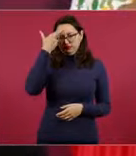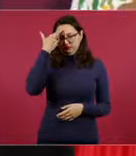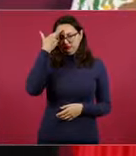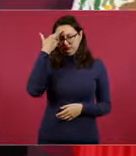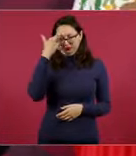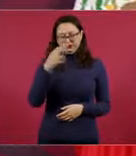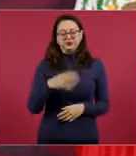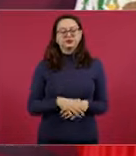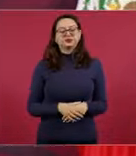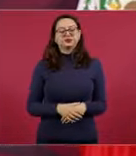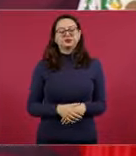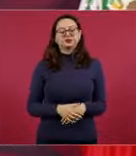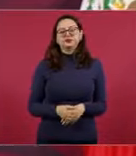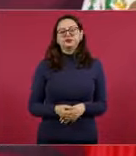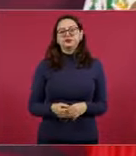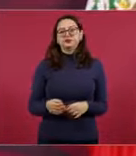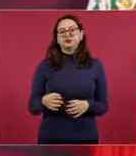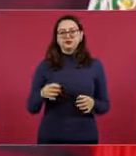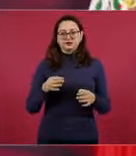Hay tres debates.